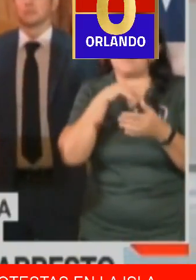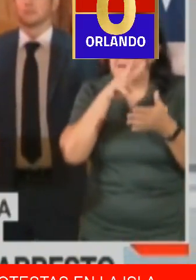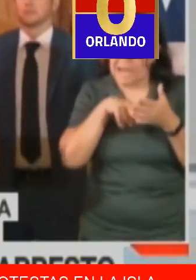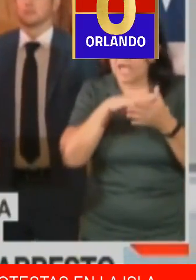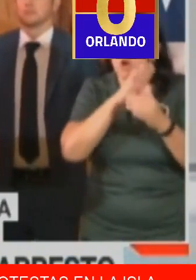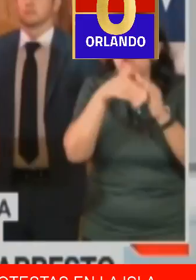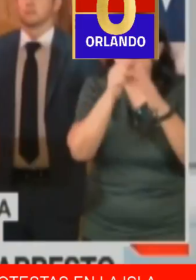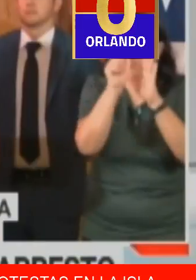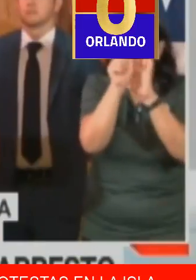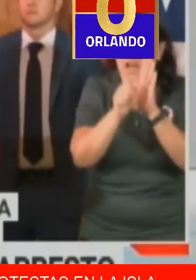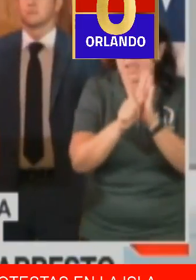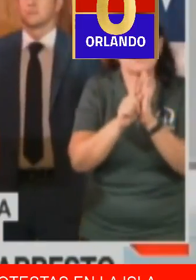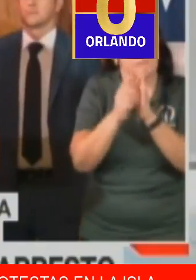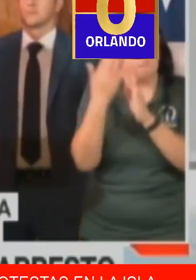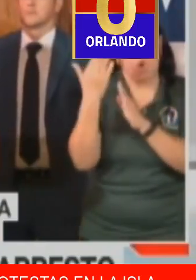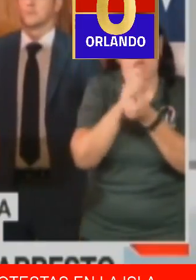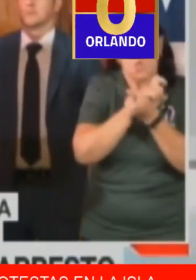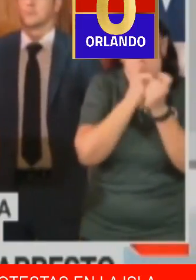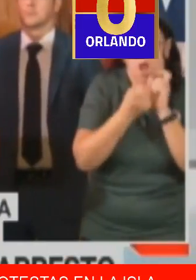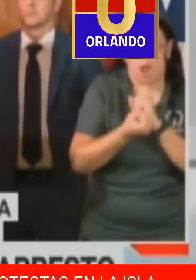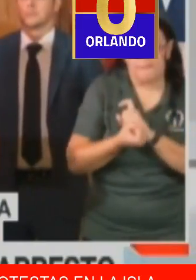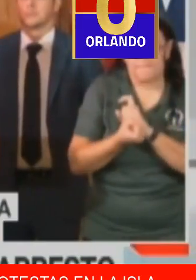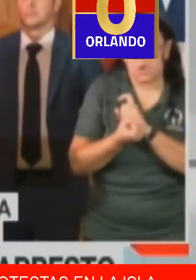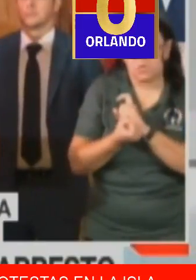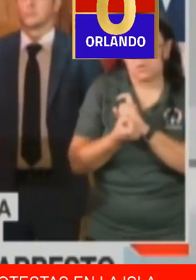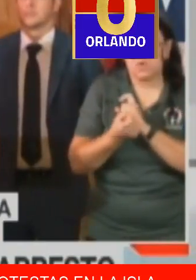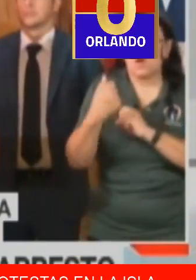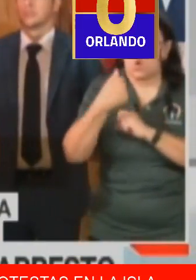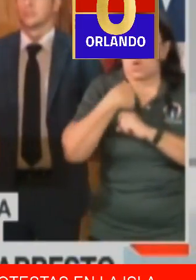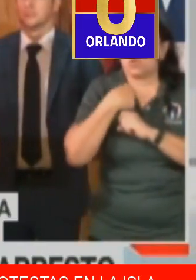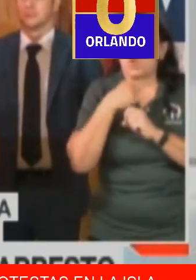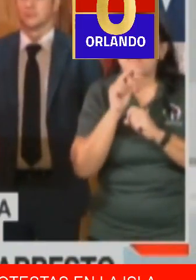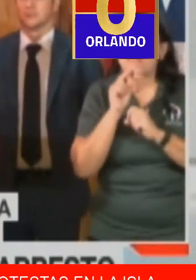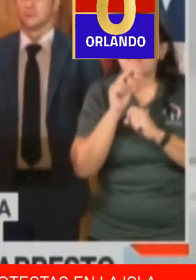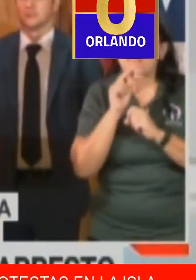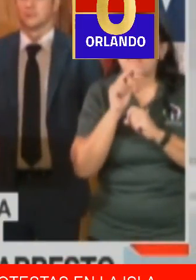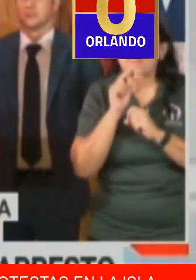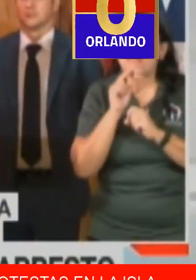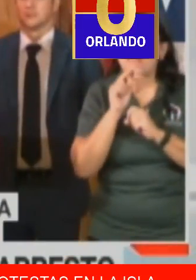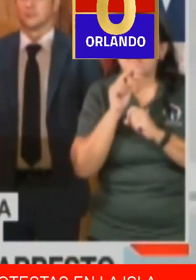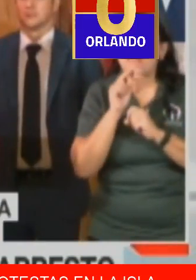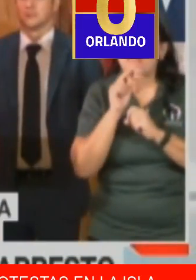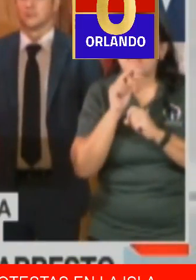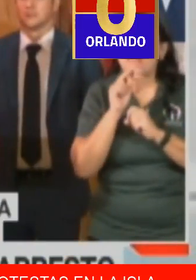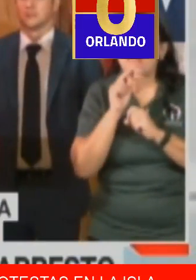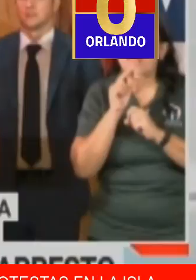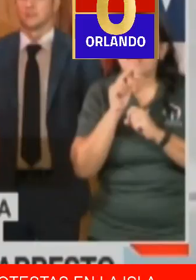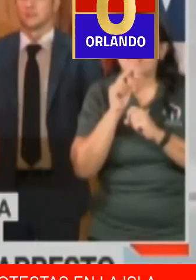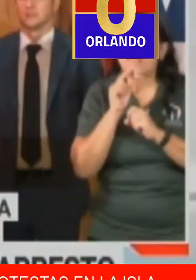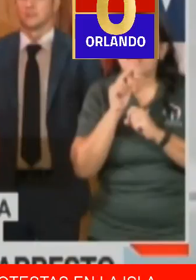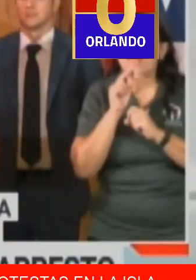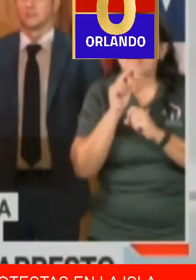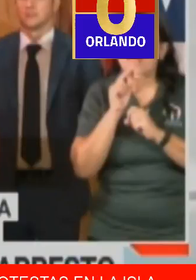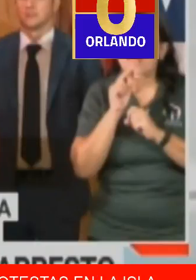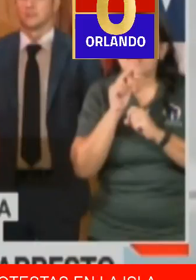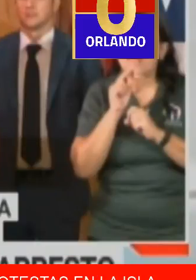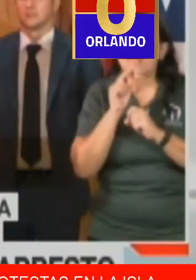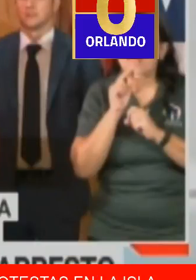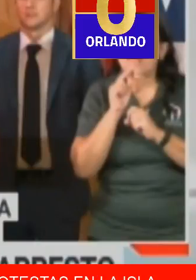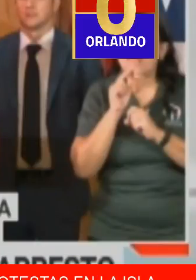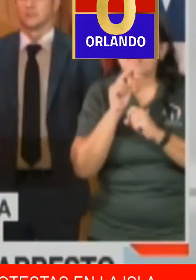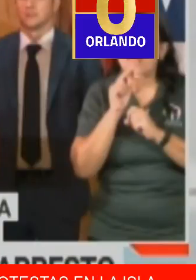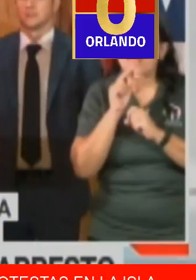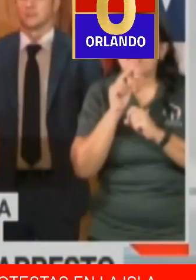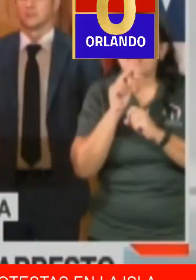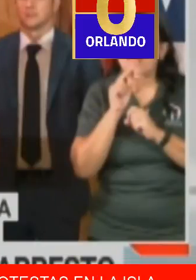porque sufren cambios. A mi entendido inicial, y les confieso, yo no sé ni si esa ley todavía ha llegado,